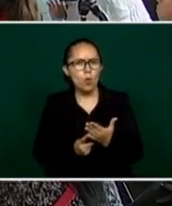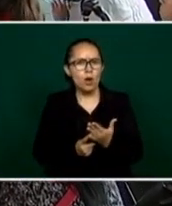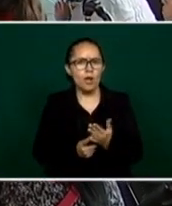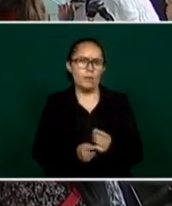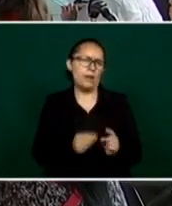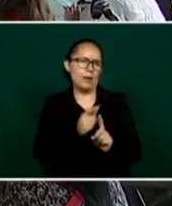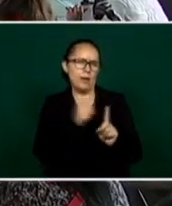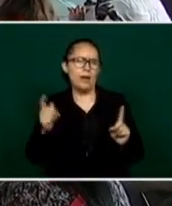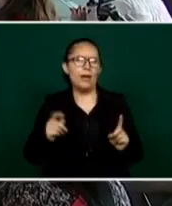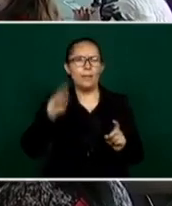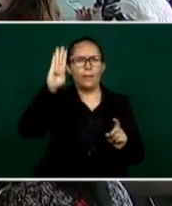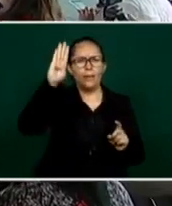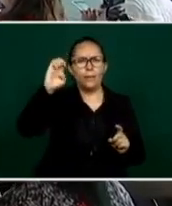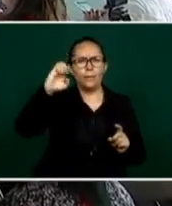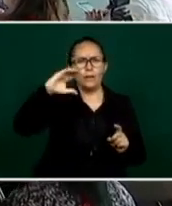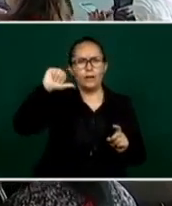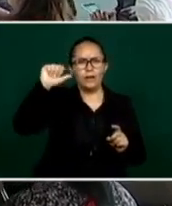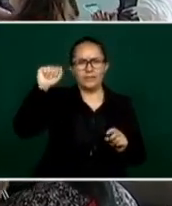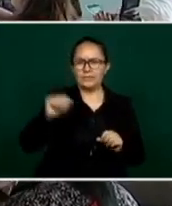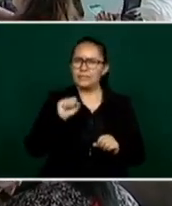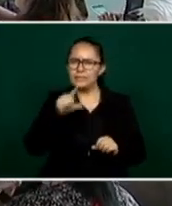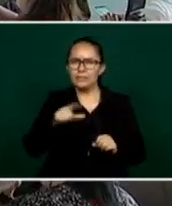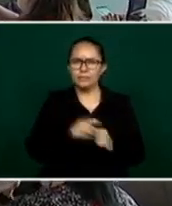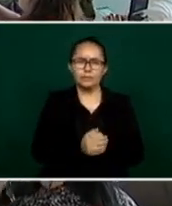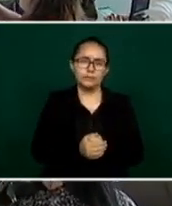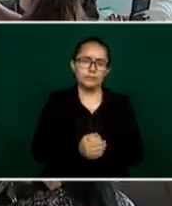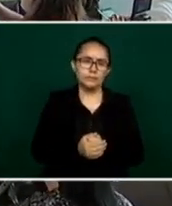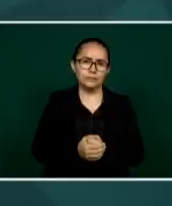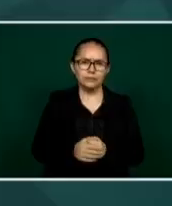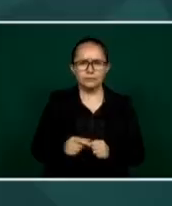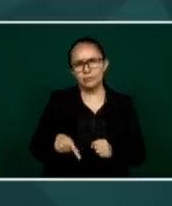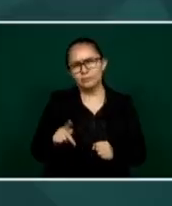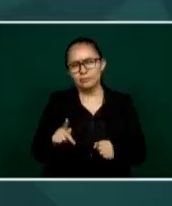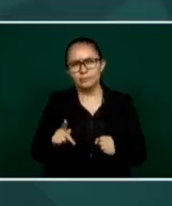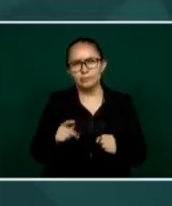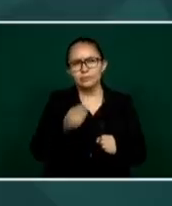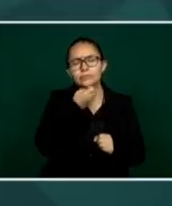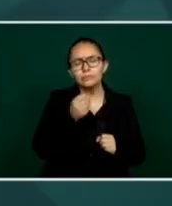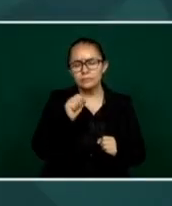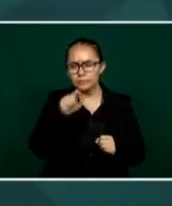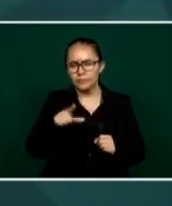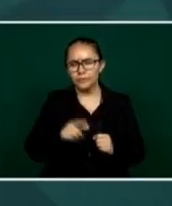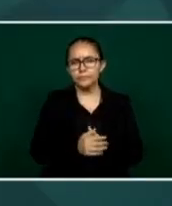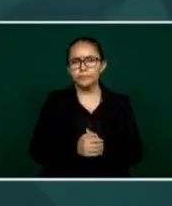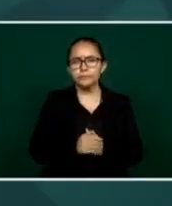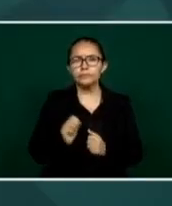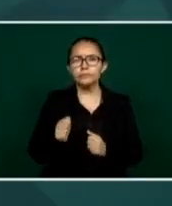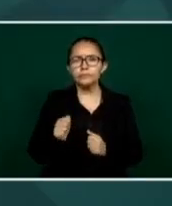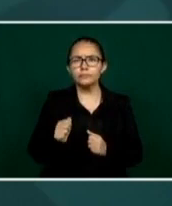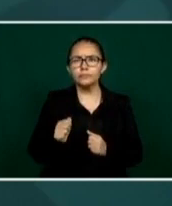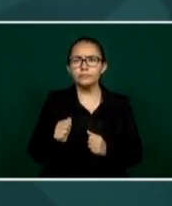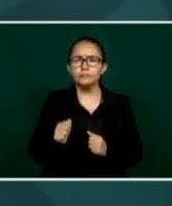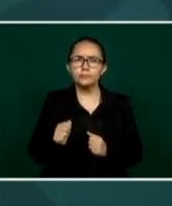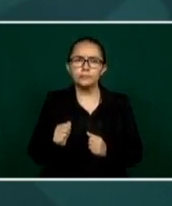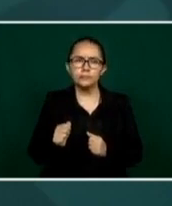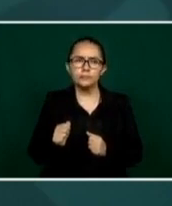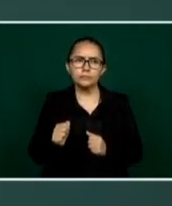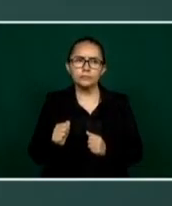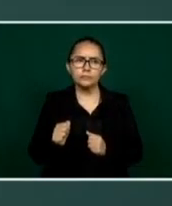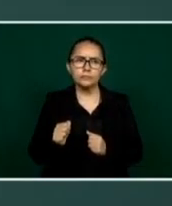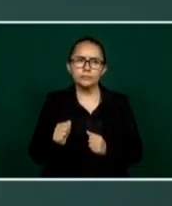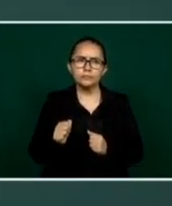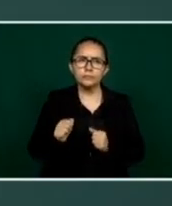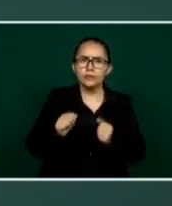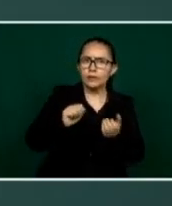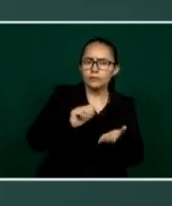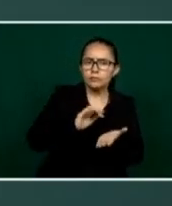becas, también como nunca en la historia, desde preescolar hasta el